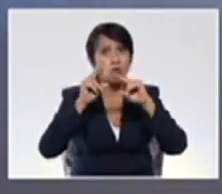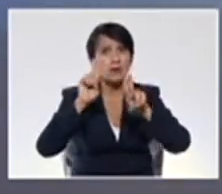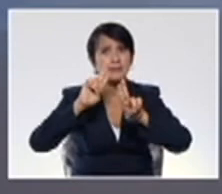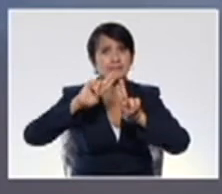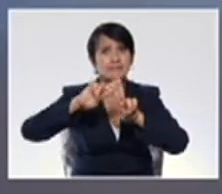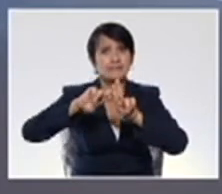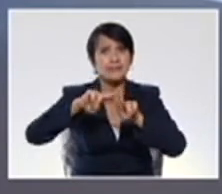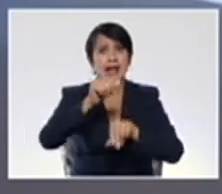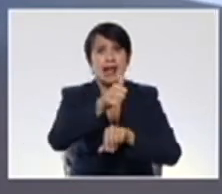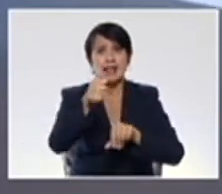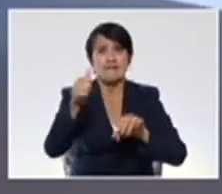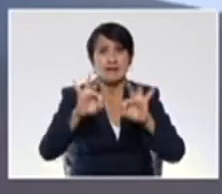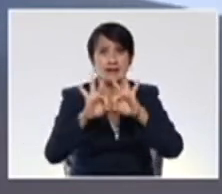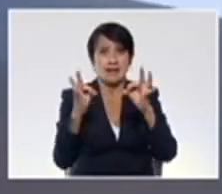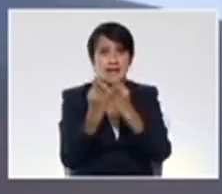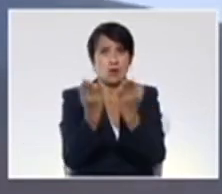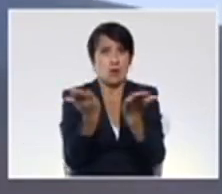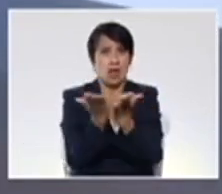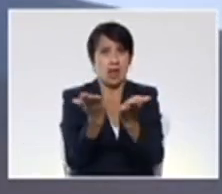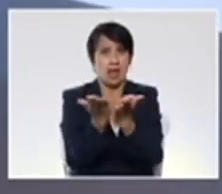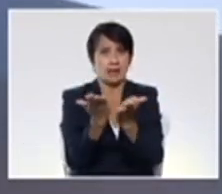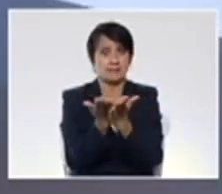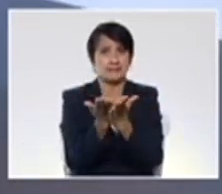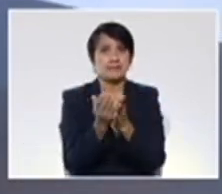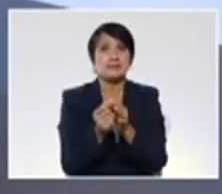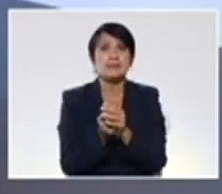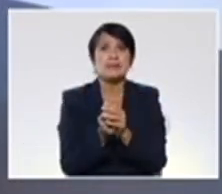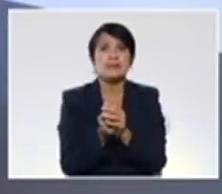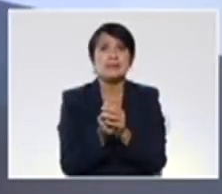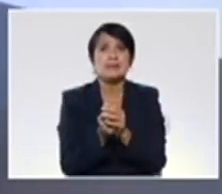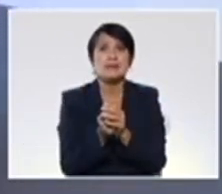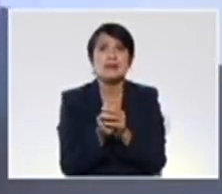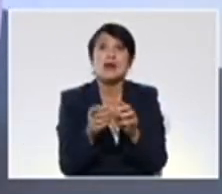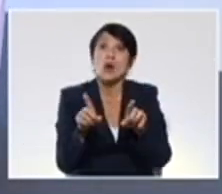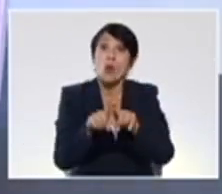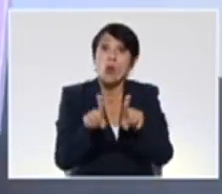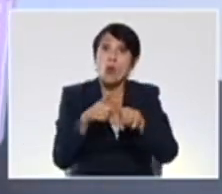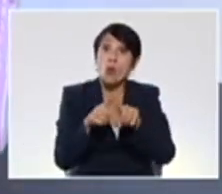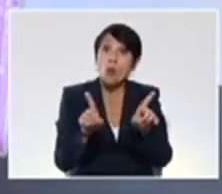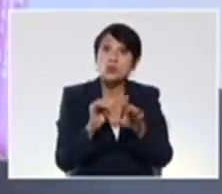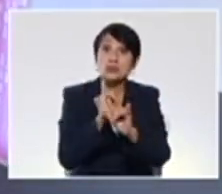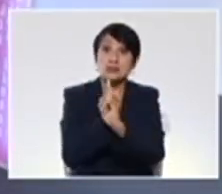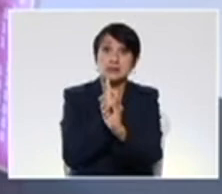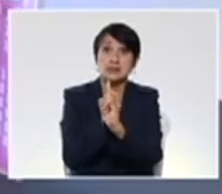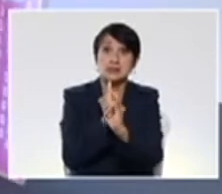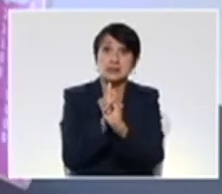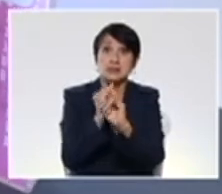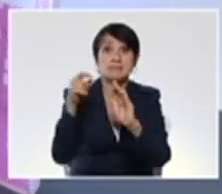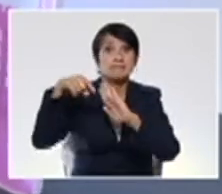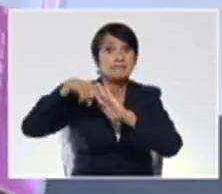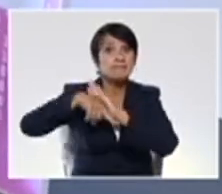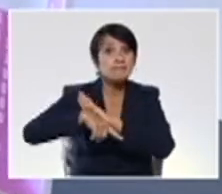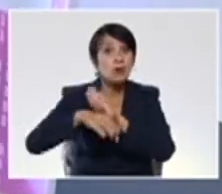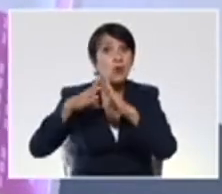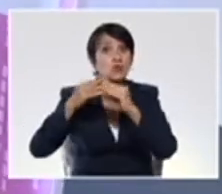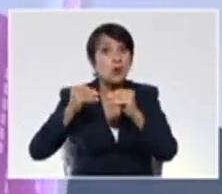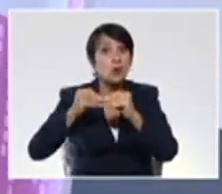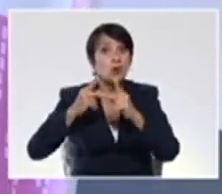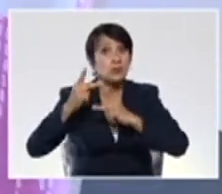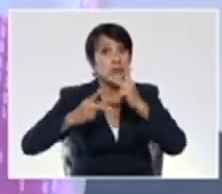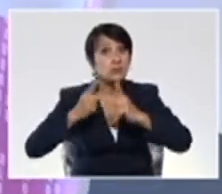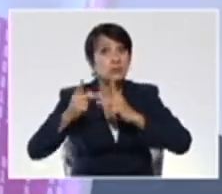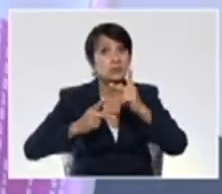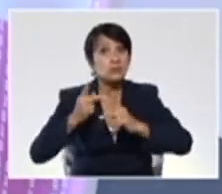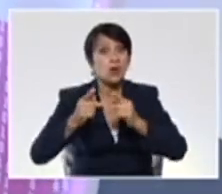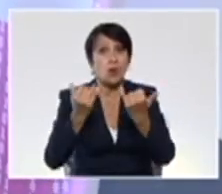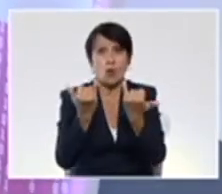etiqueta Cada Familia una Escuela. Ya hablaremos de otras redes sociales y profundizaremos sobre lo productivo, pero